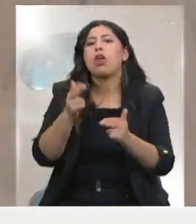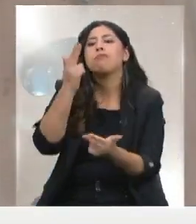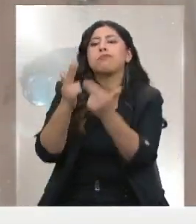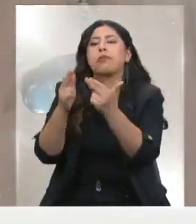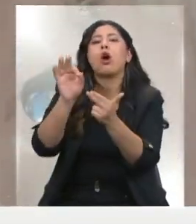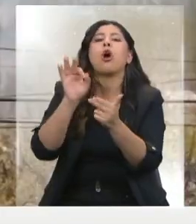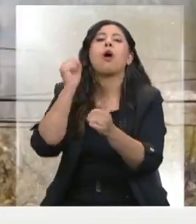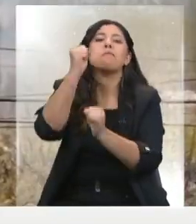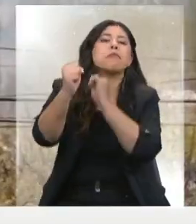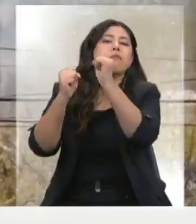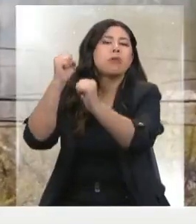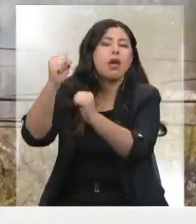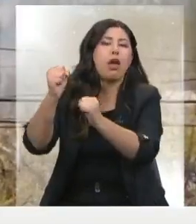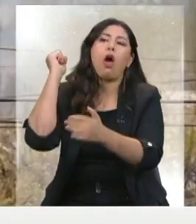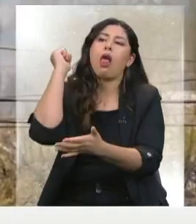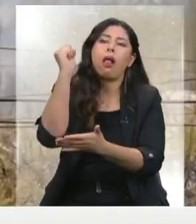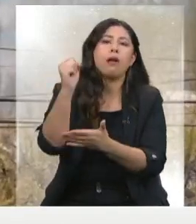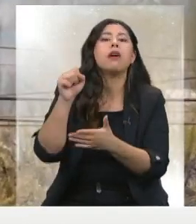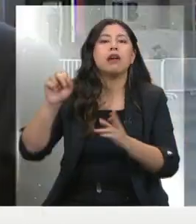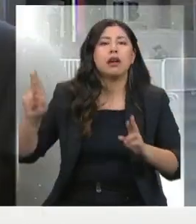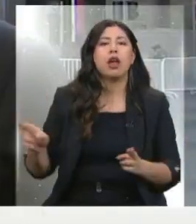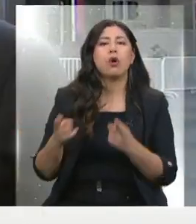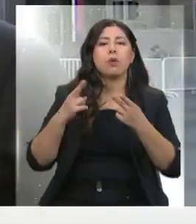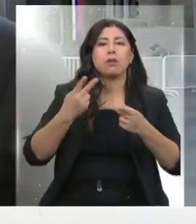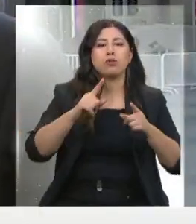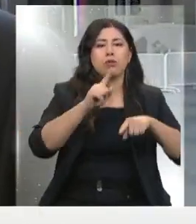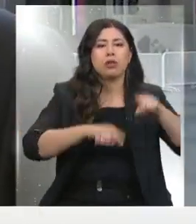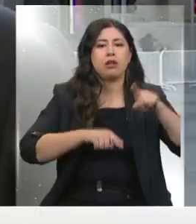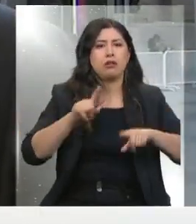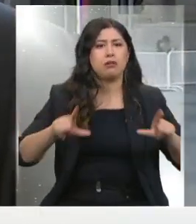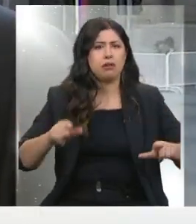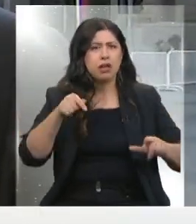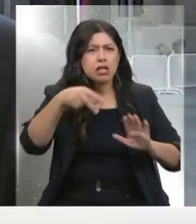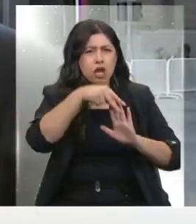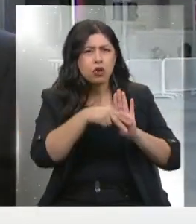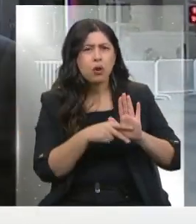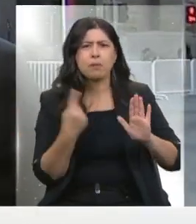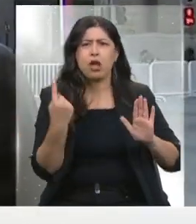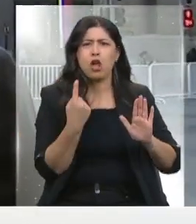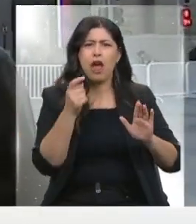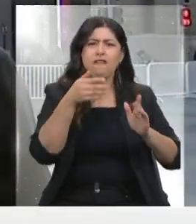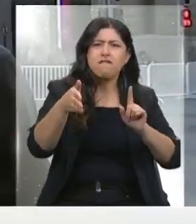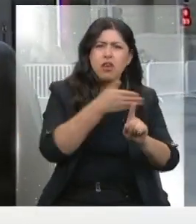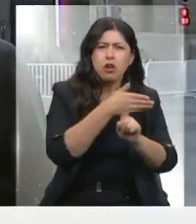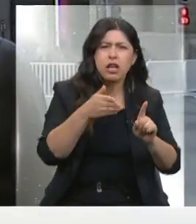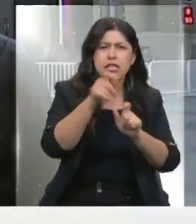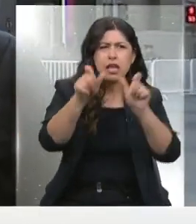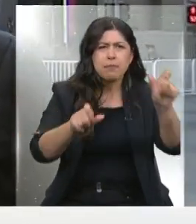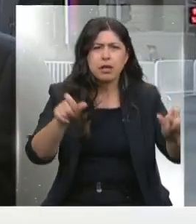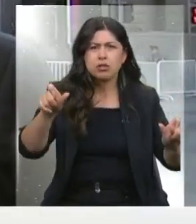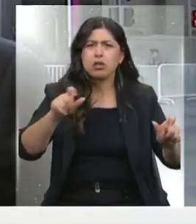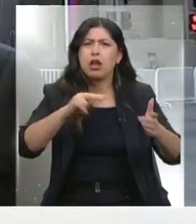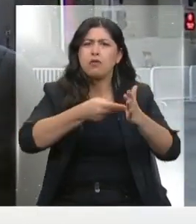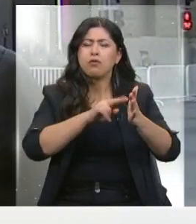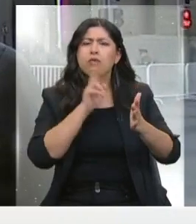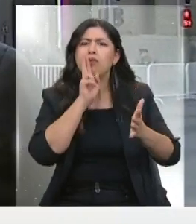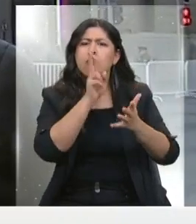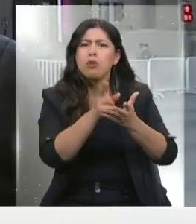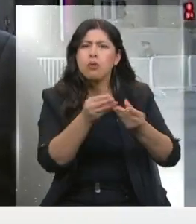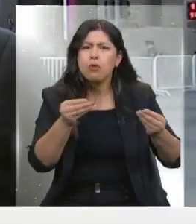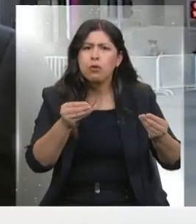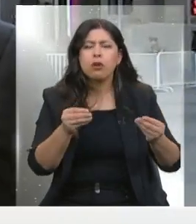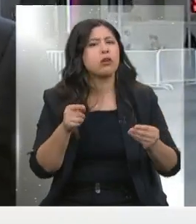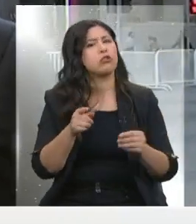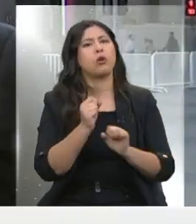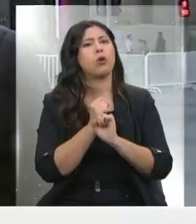sus terrenos. Que una norma que autorizara la justicia con mano propia, la autotutela, la violencia entre particulares para resolver conflictos jurídicos iba